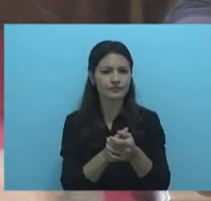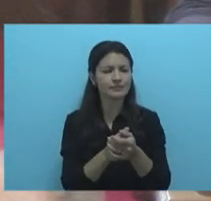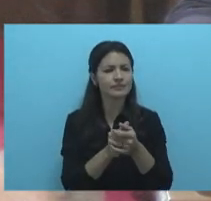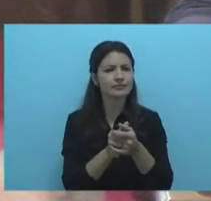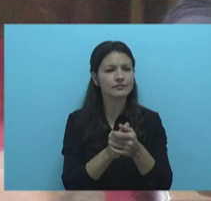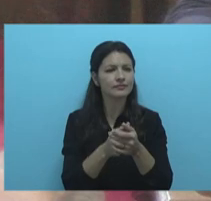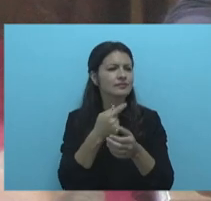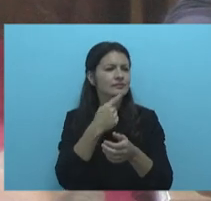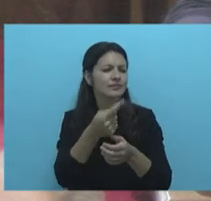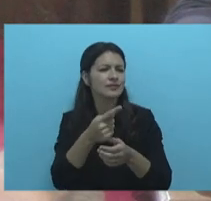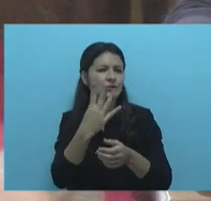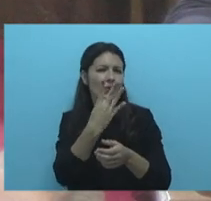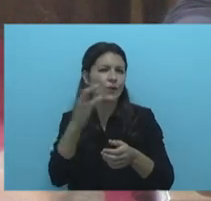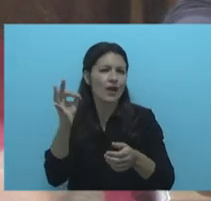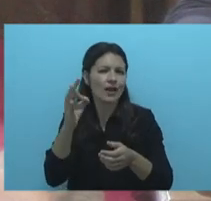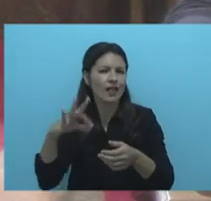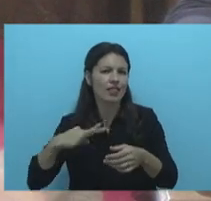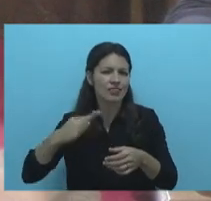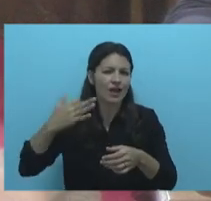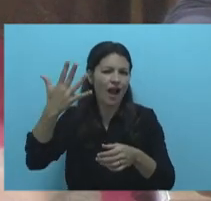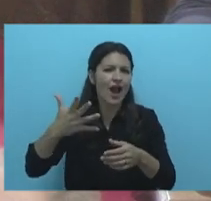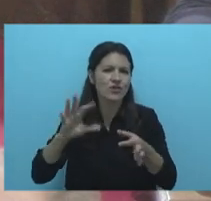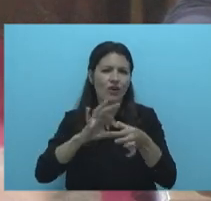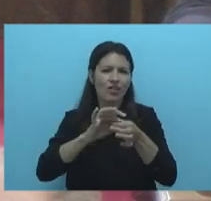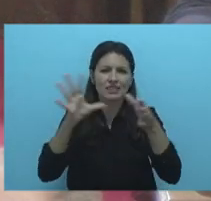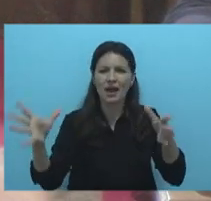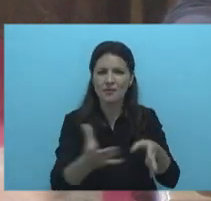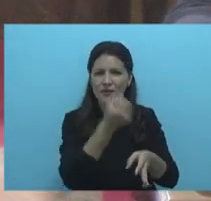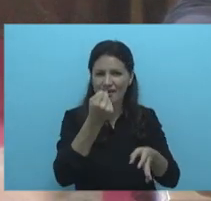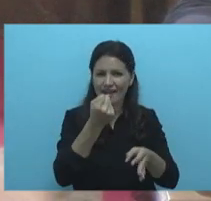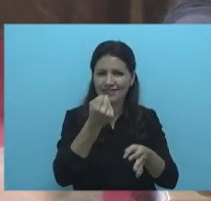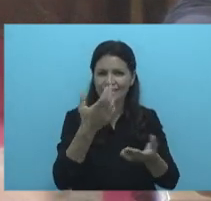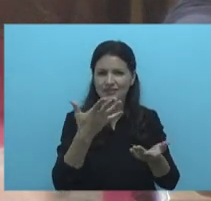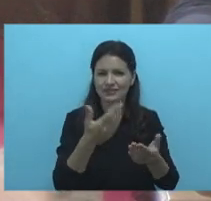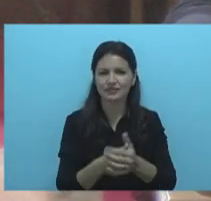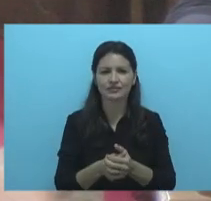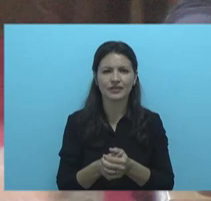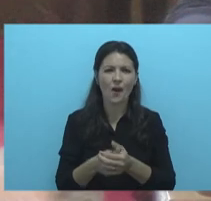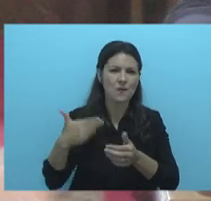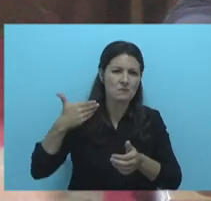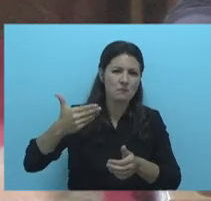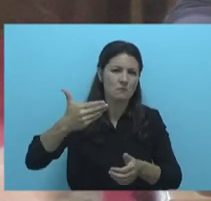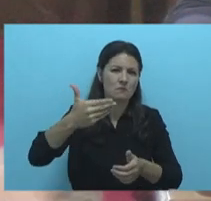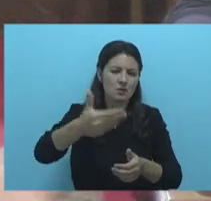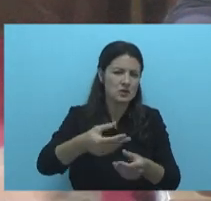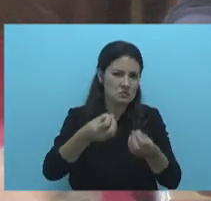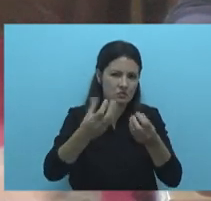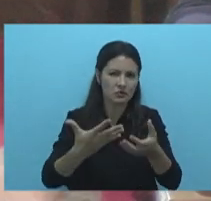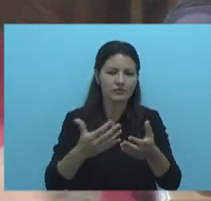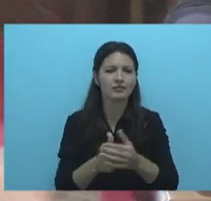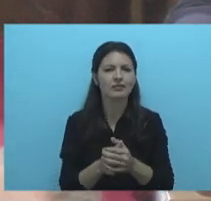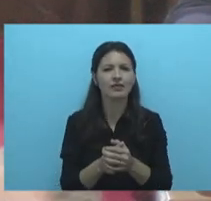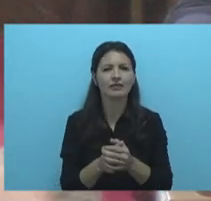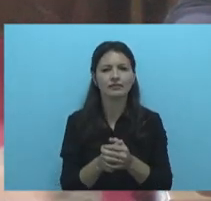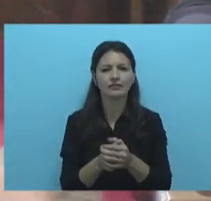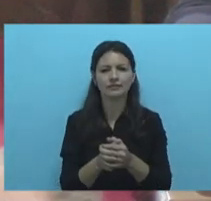mención a estos 40 años de la restauración democrática. También que el gobierno provincial no